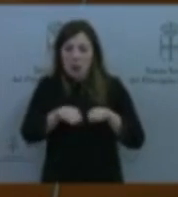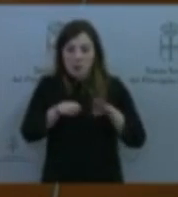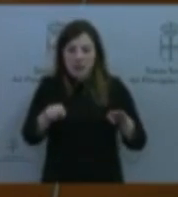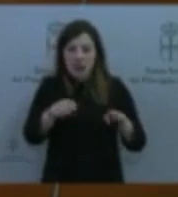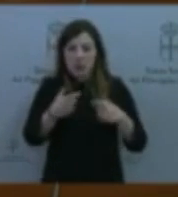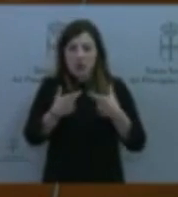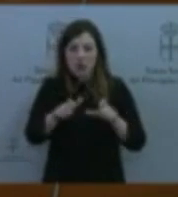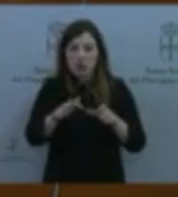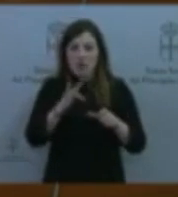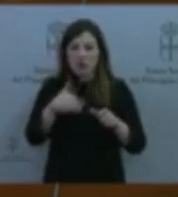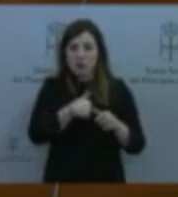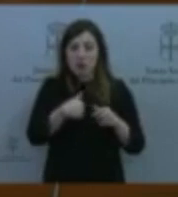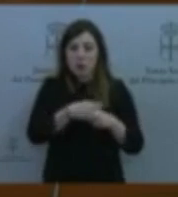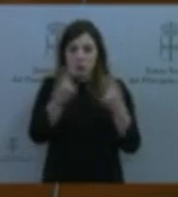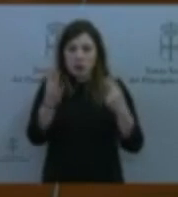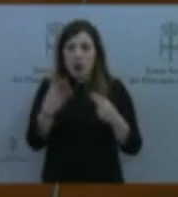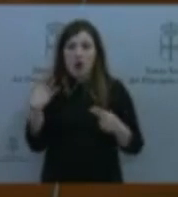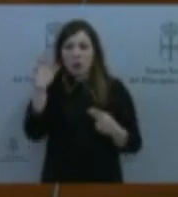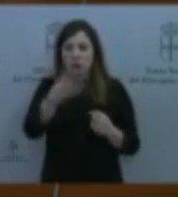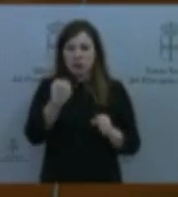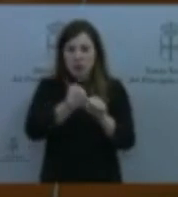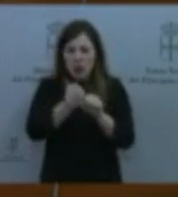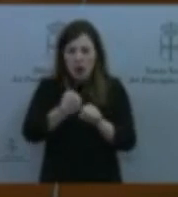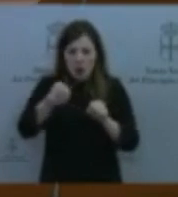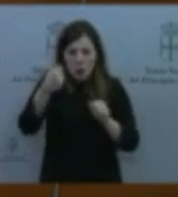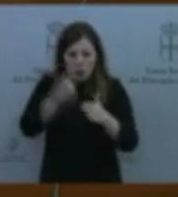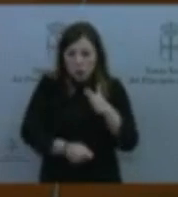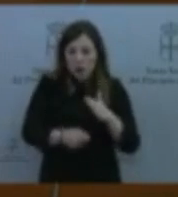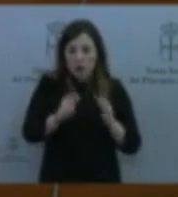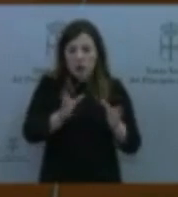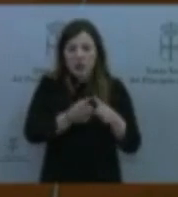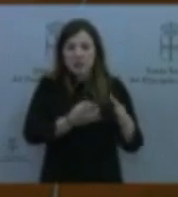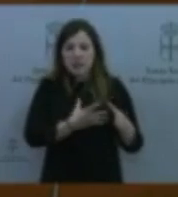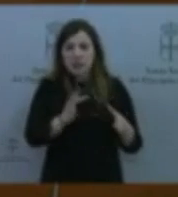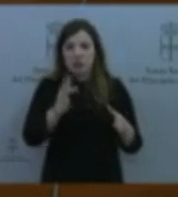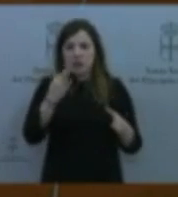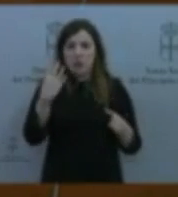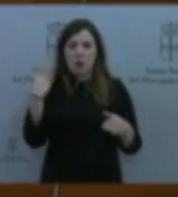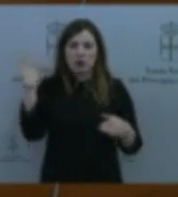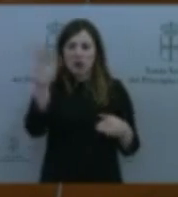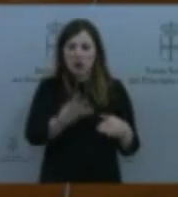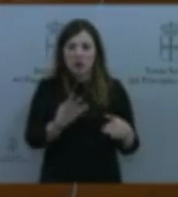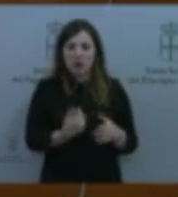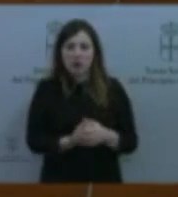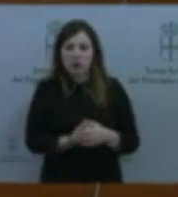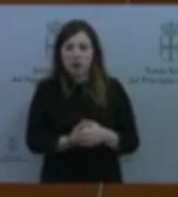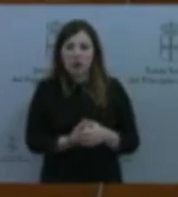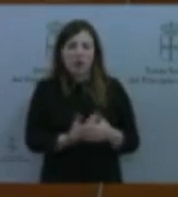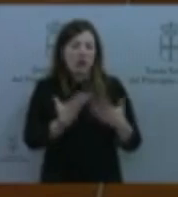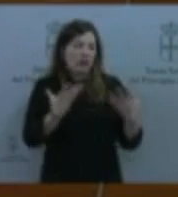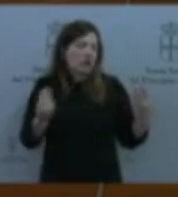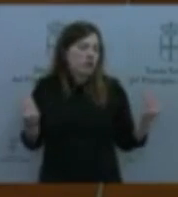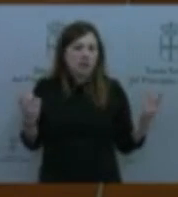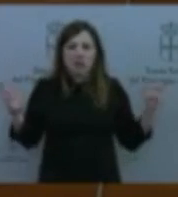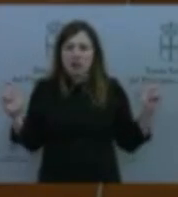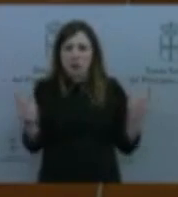trabajo intenso de los sindicatos y 4 años de multitud, decenas de reuniones, y las acaba de poner encima en la